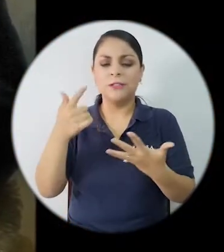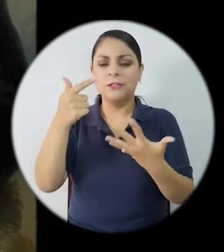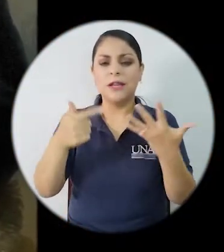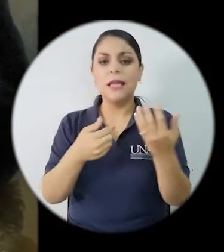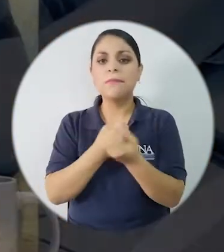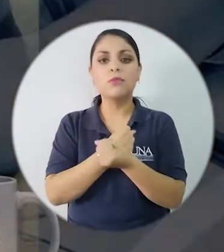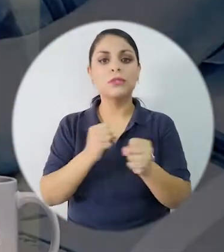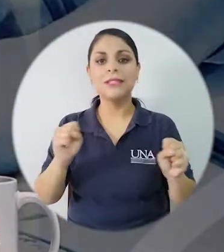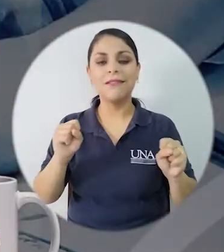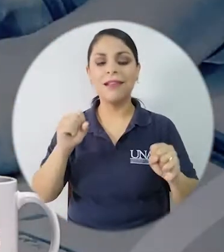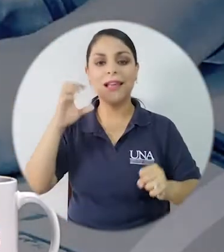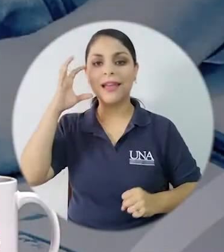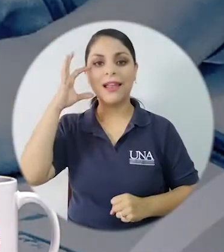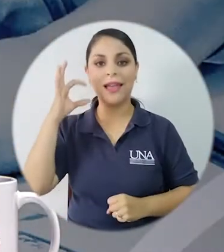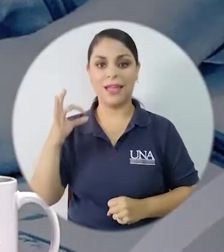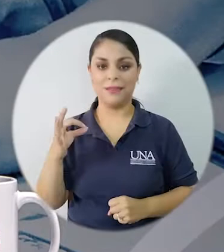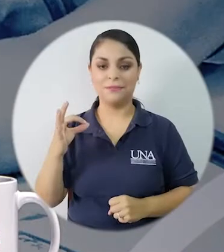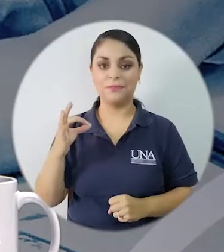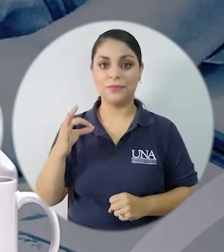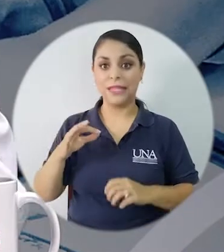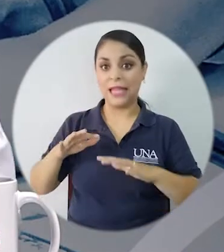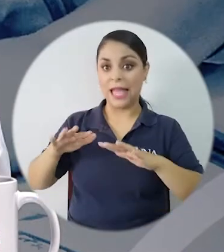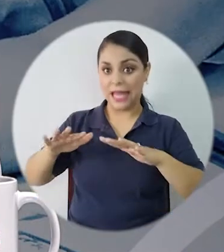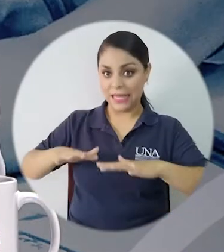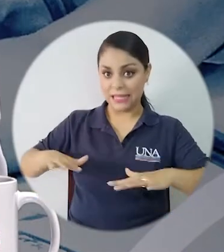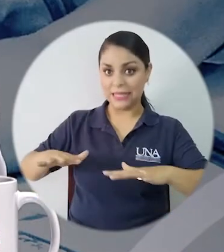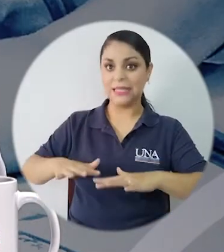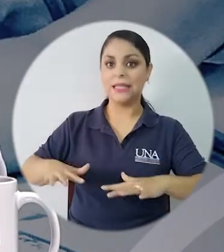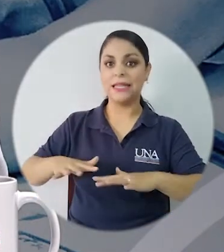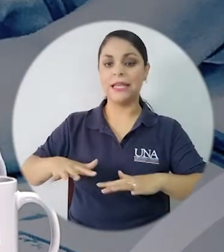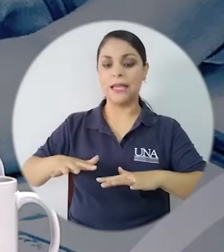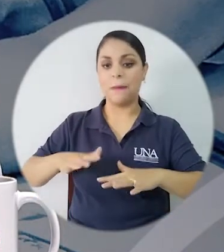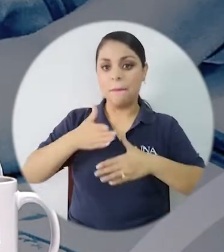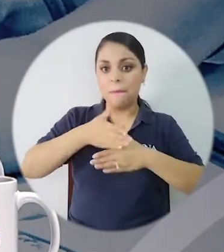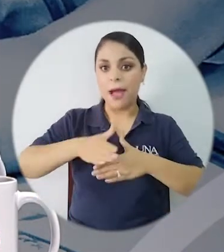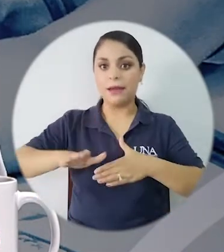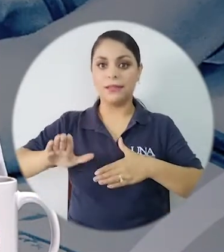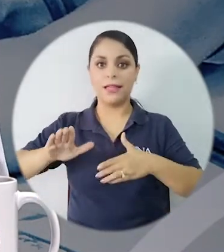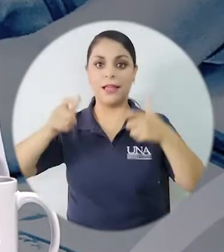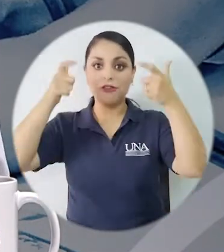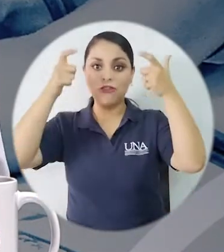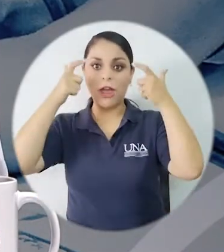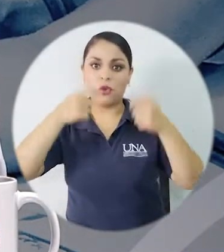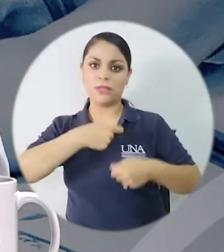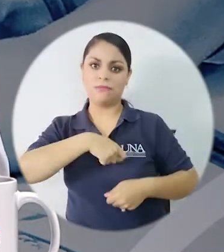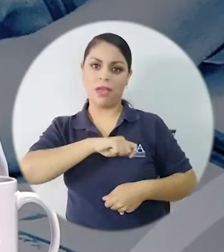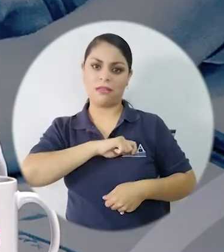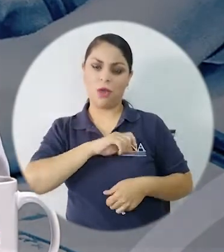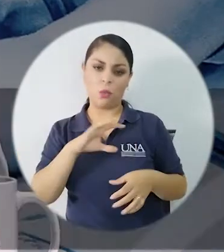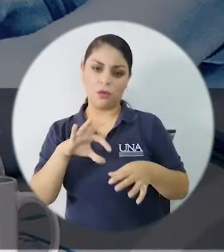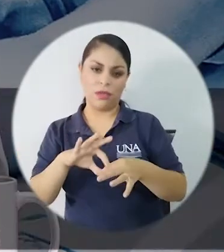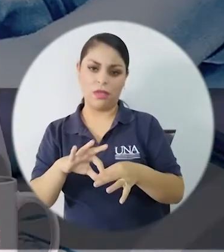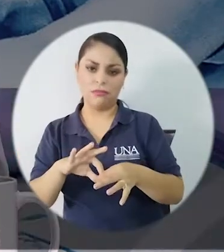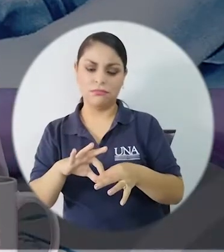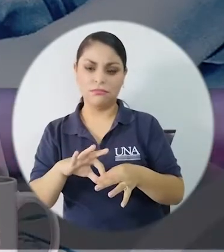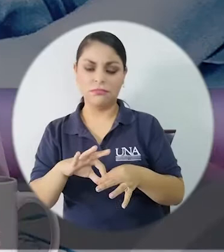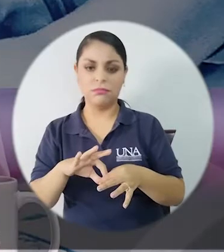es imposible creer que esta parte del reino de España quedara unida,